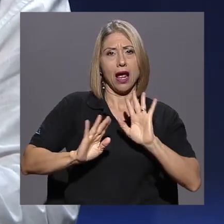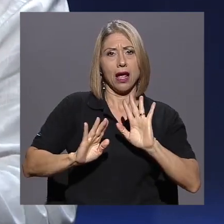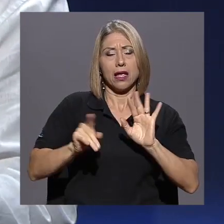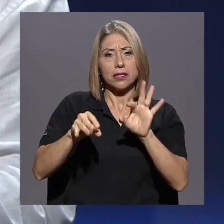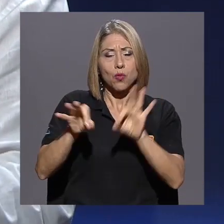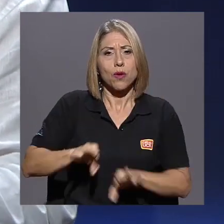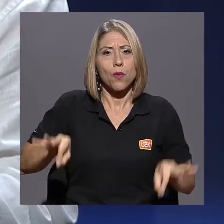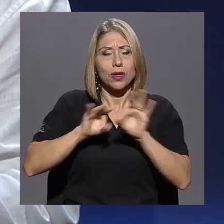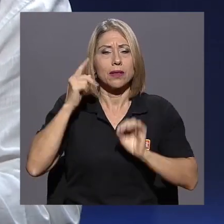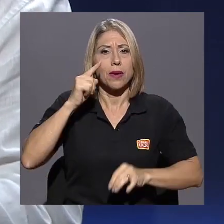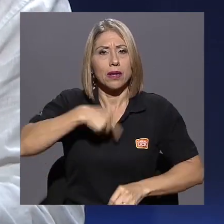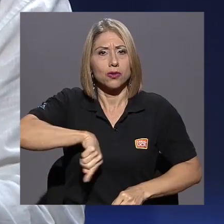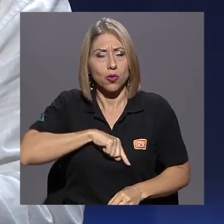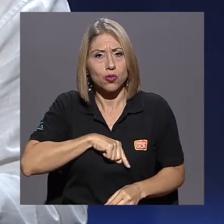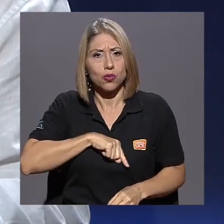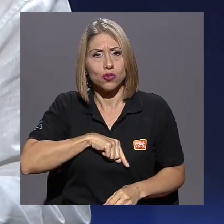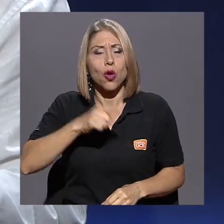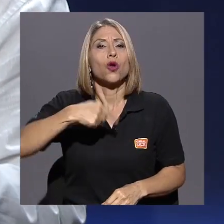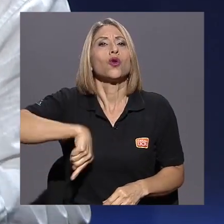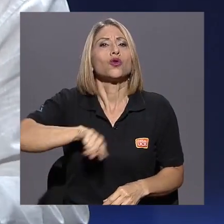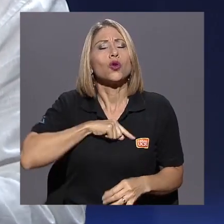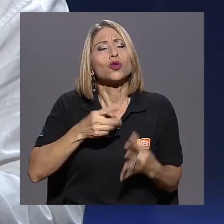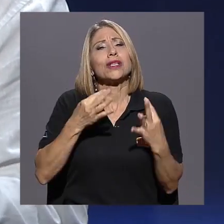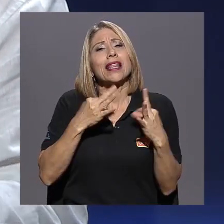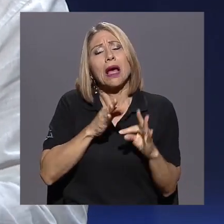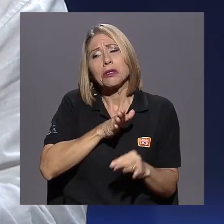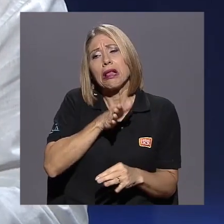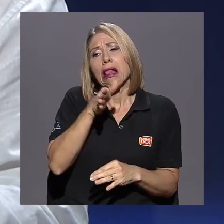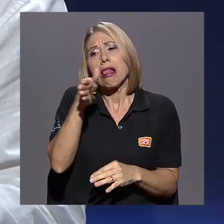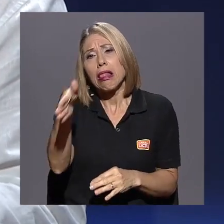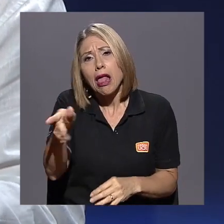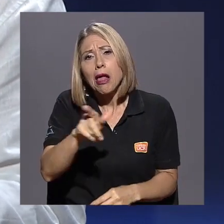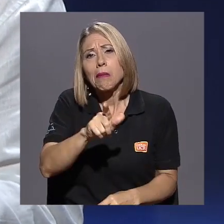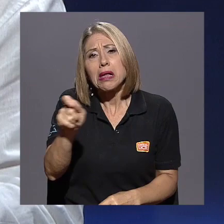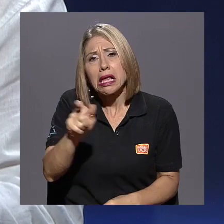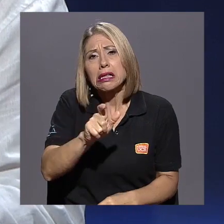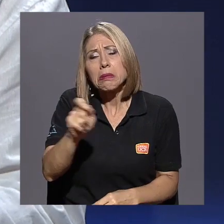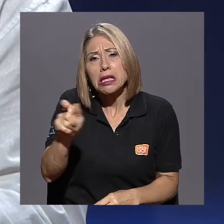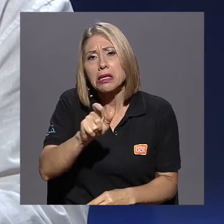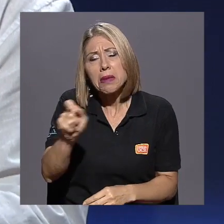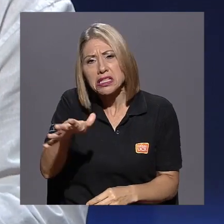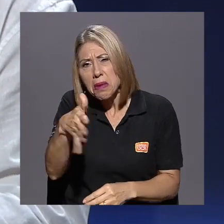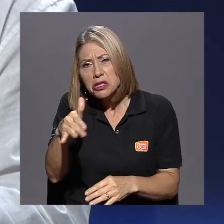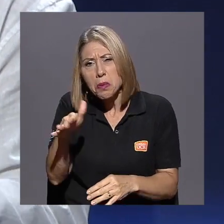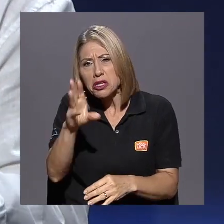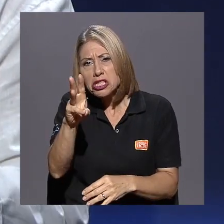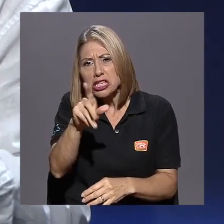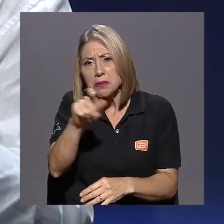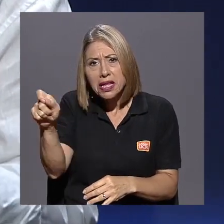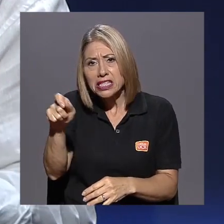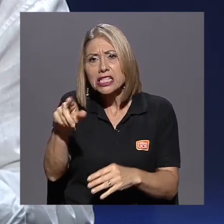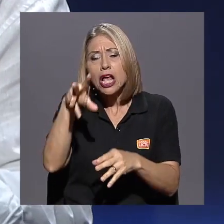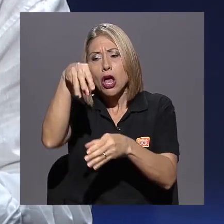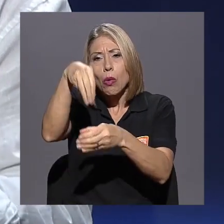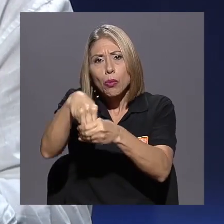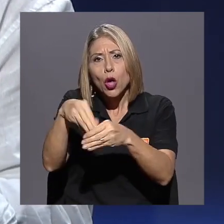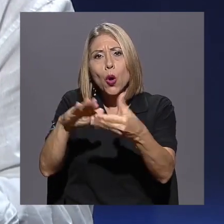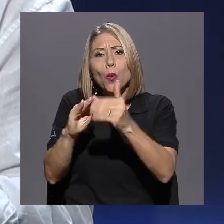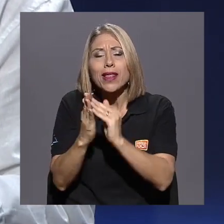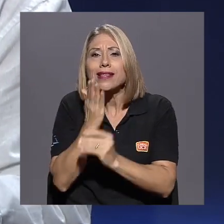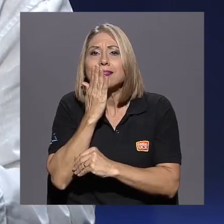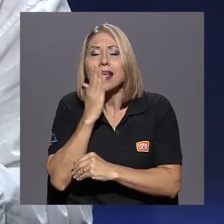o sea entre tramos estar meses medio han dio más tiempo en comunidades indígenas para acompañar procesos